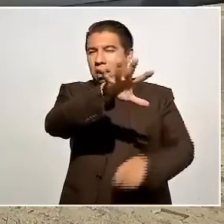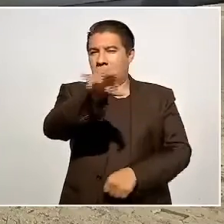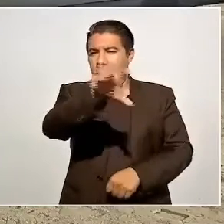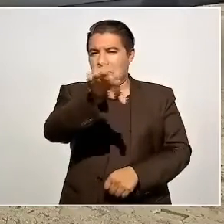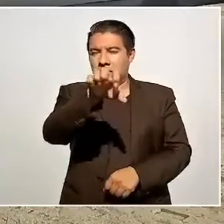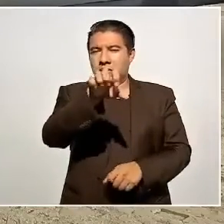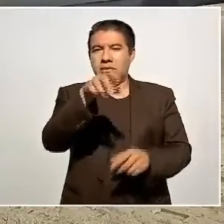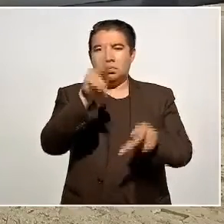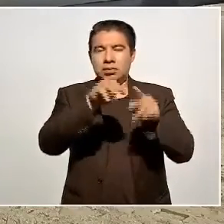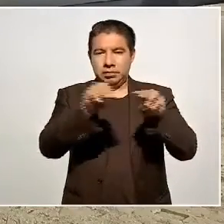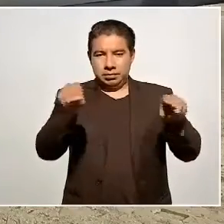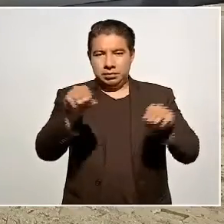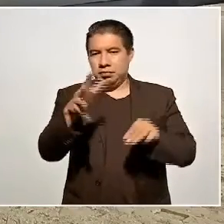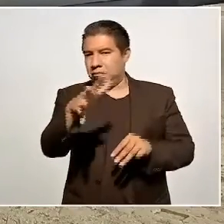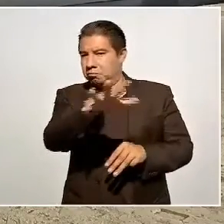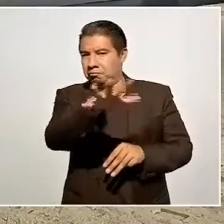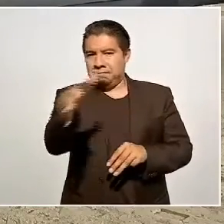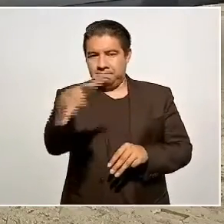férreas.